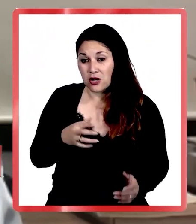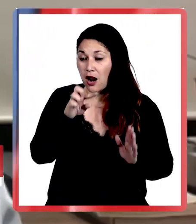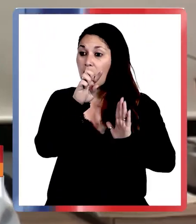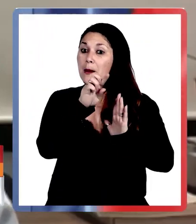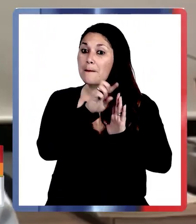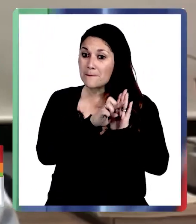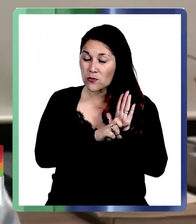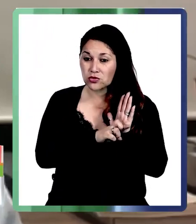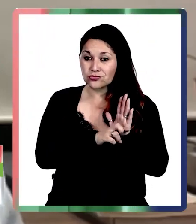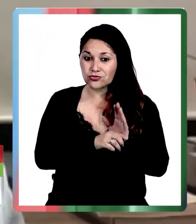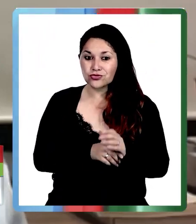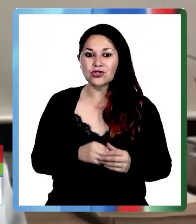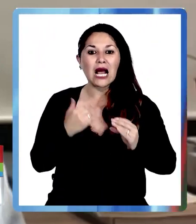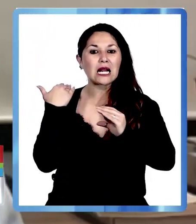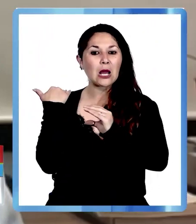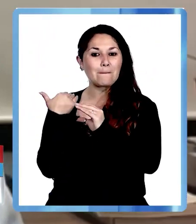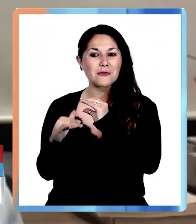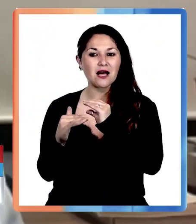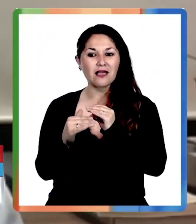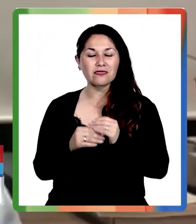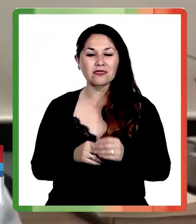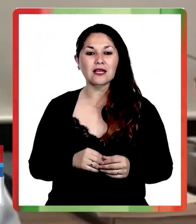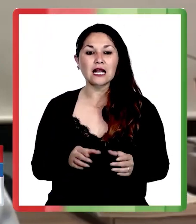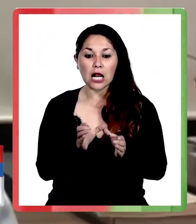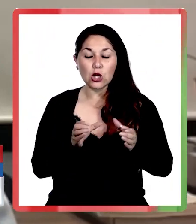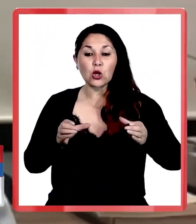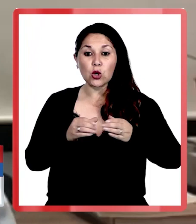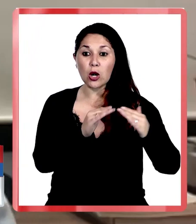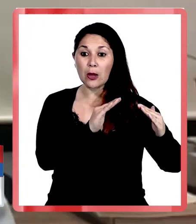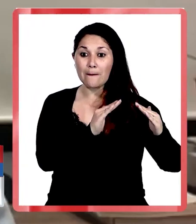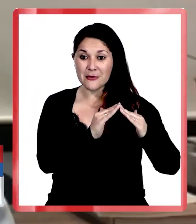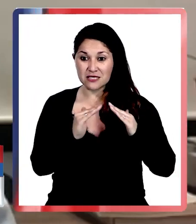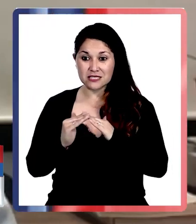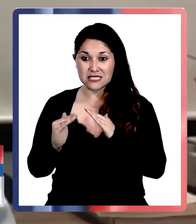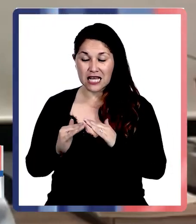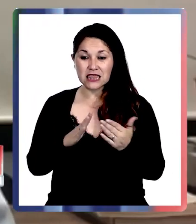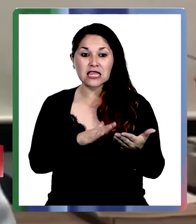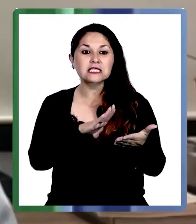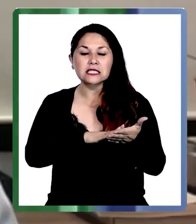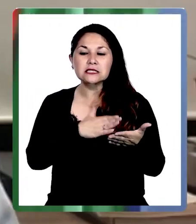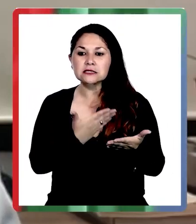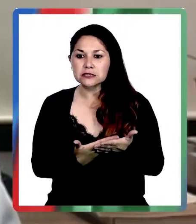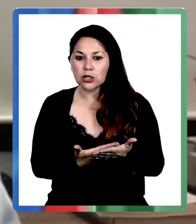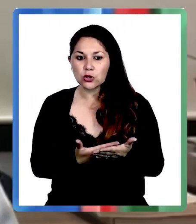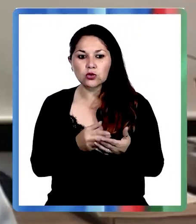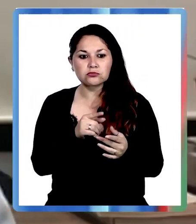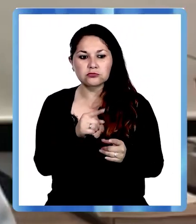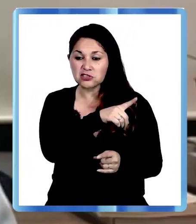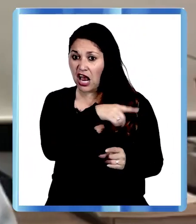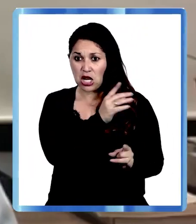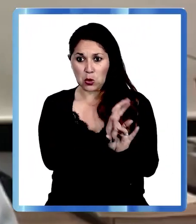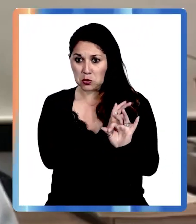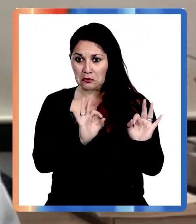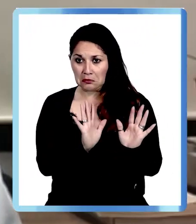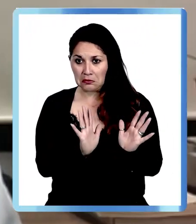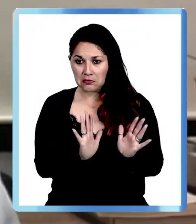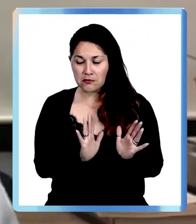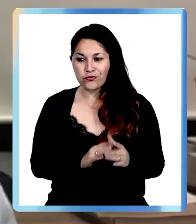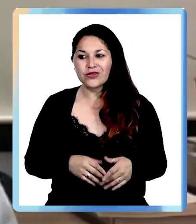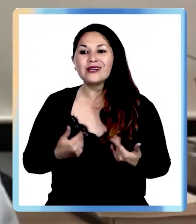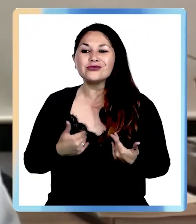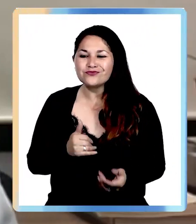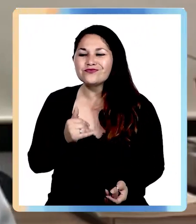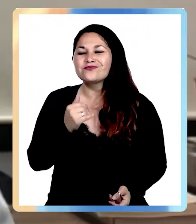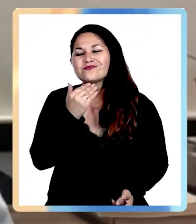se envió a la Comisión de Hacienda de la Cámara de Diputados y a la Comisión de Salud del Senado y no a ellos. Entonces hay que